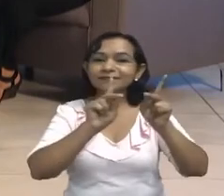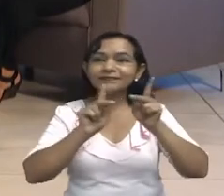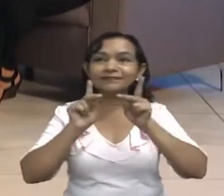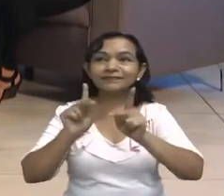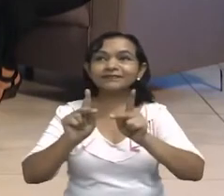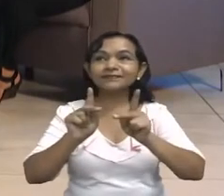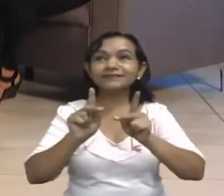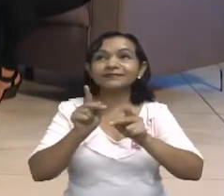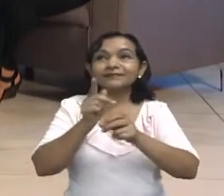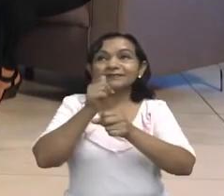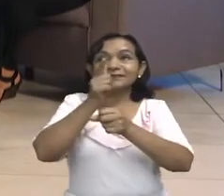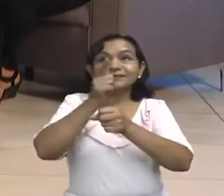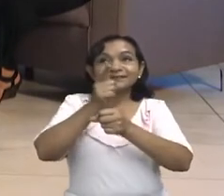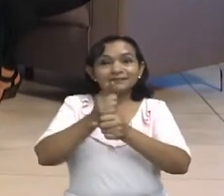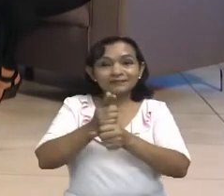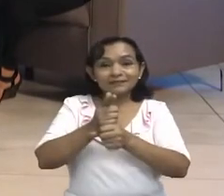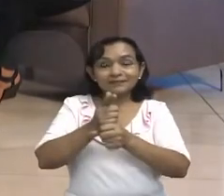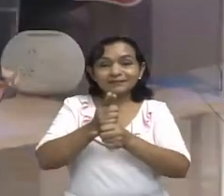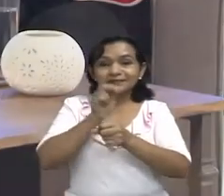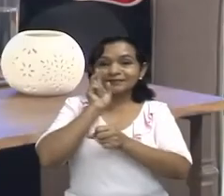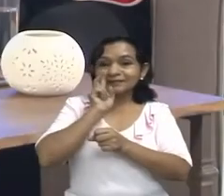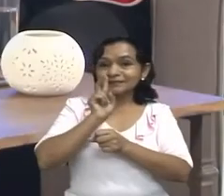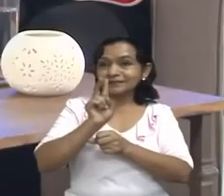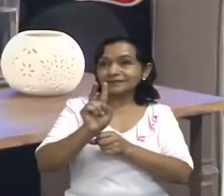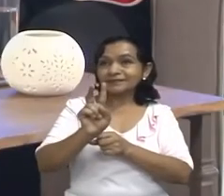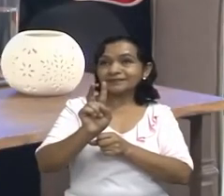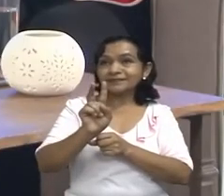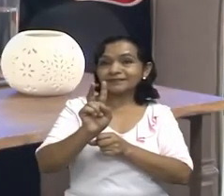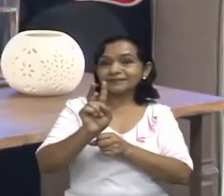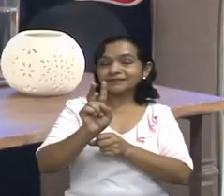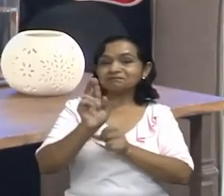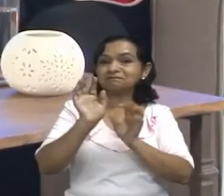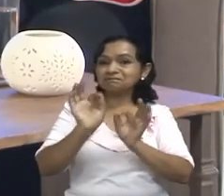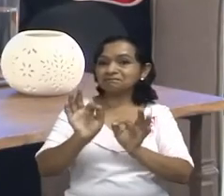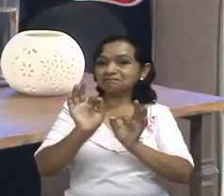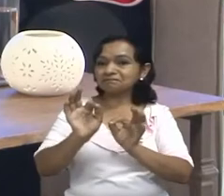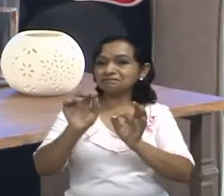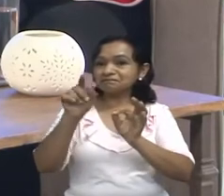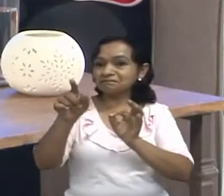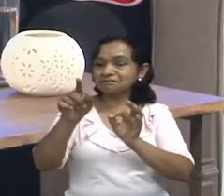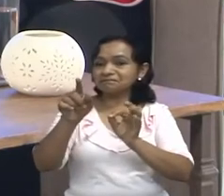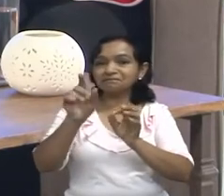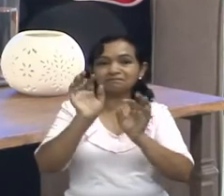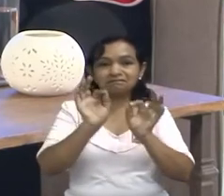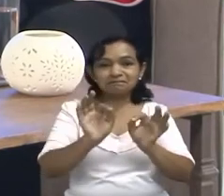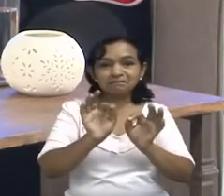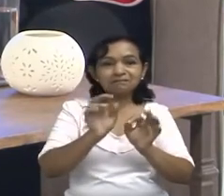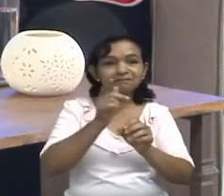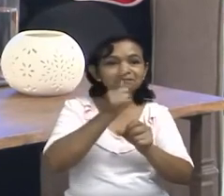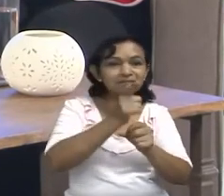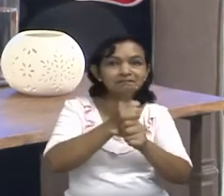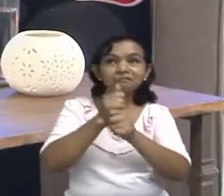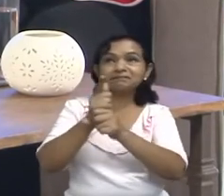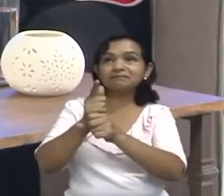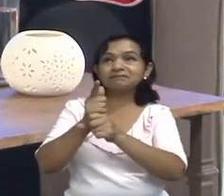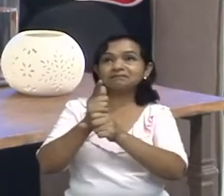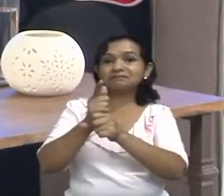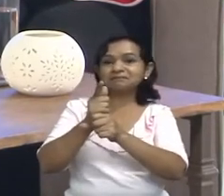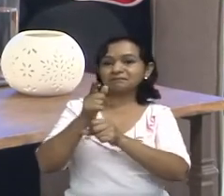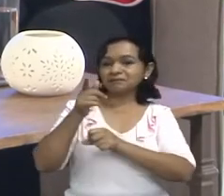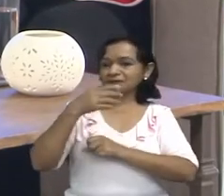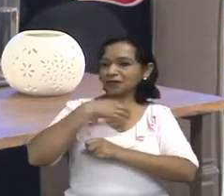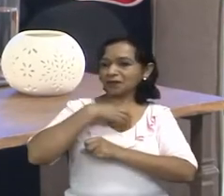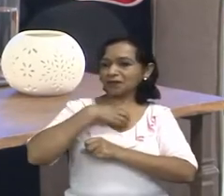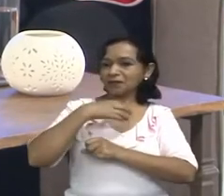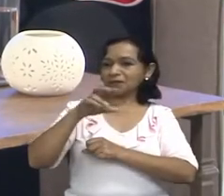detrás de la cámara. Y yo los veo bastante bien equipados, o sea, yo los veo bastante bien. Ya Rubén parece que quiere cambiar su cámara porque